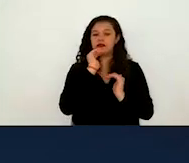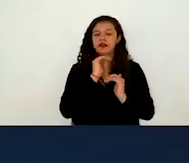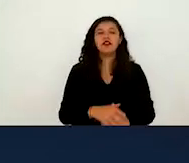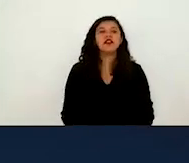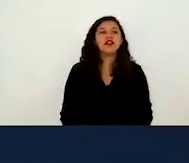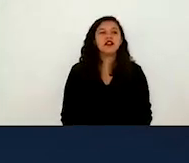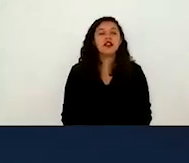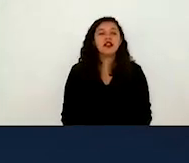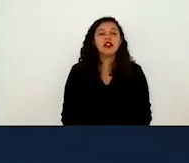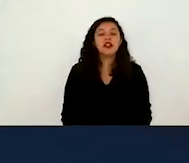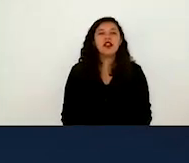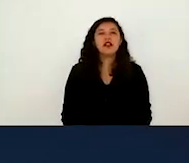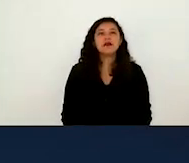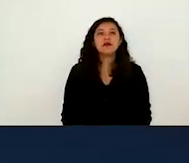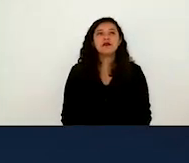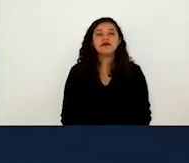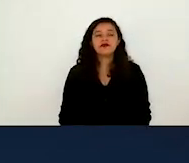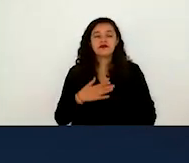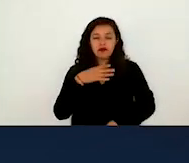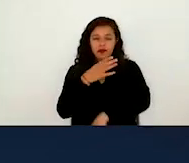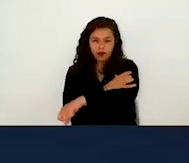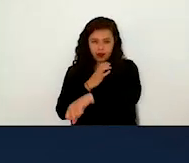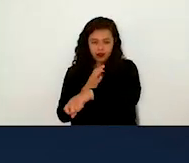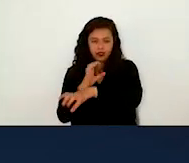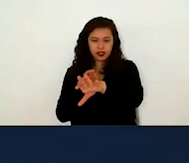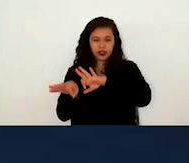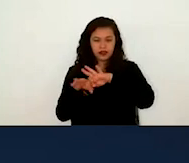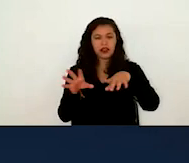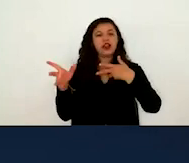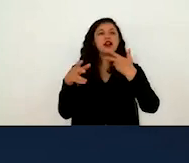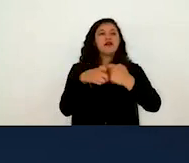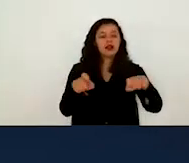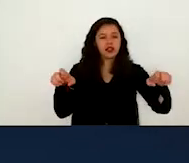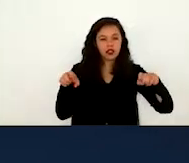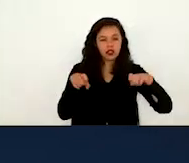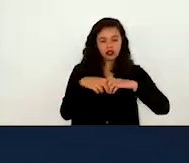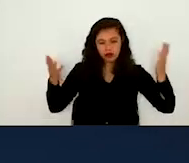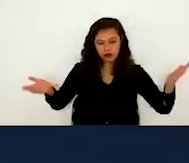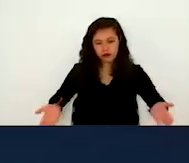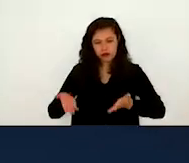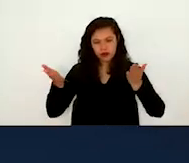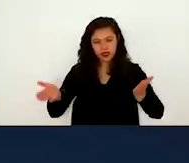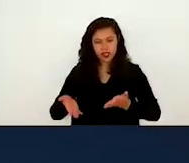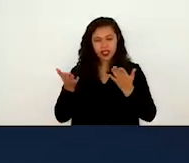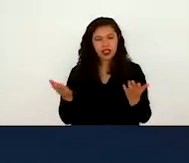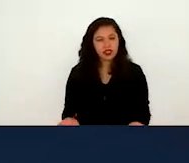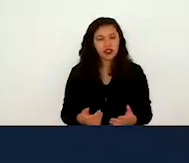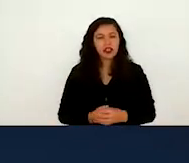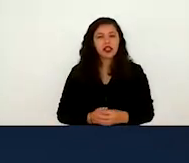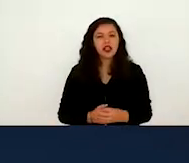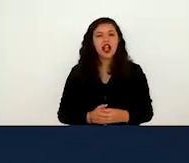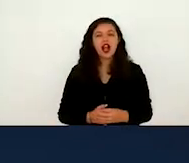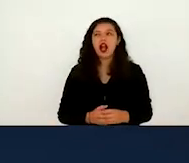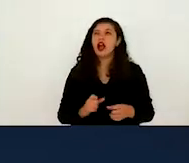pero si sea mi compañero de trabajo a mi equipo de trabajo le motiva en una algo es